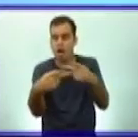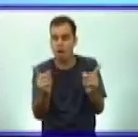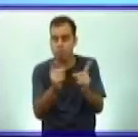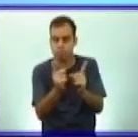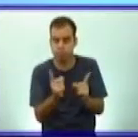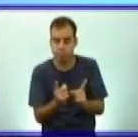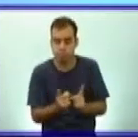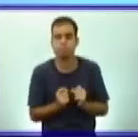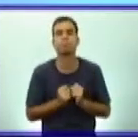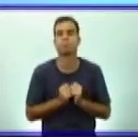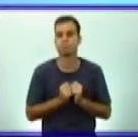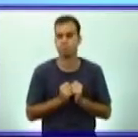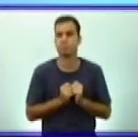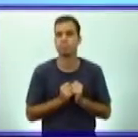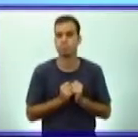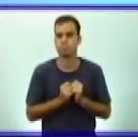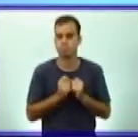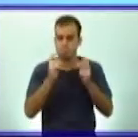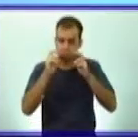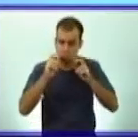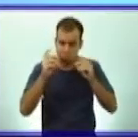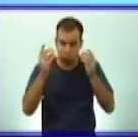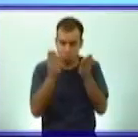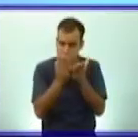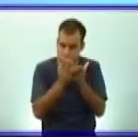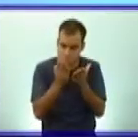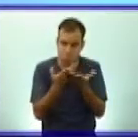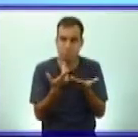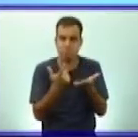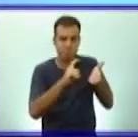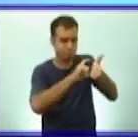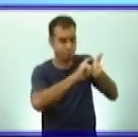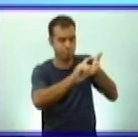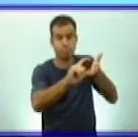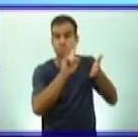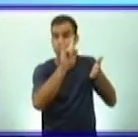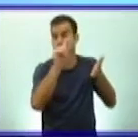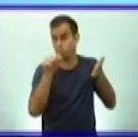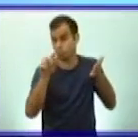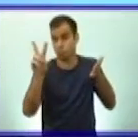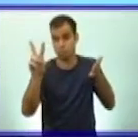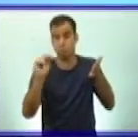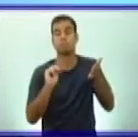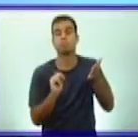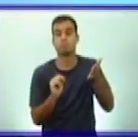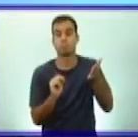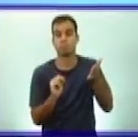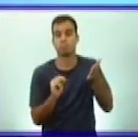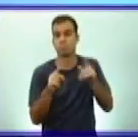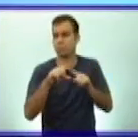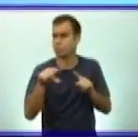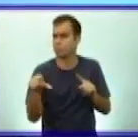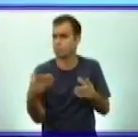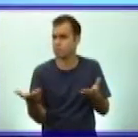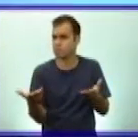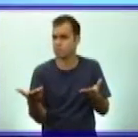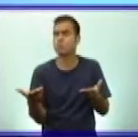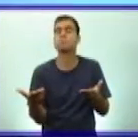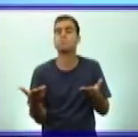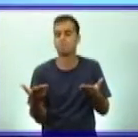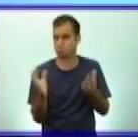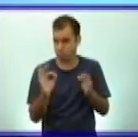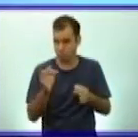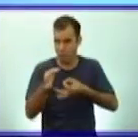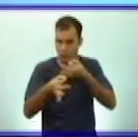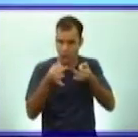resumen y un estudio del epígrafe 9.2 del tema que